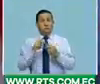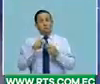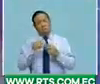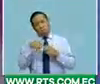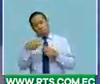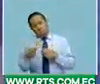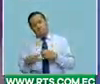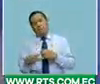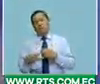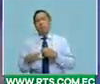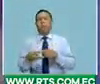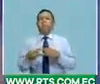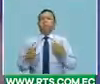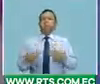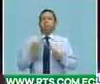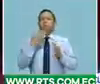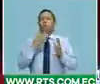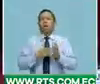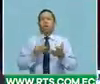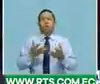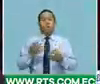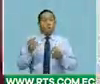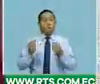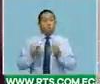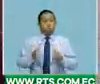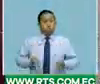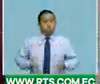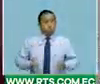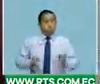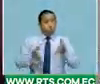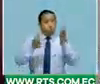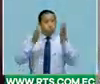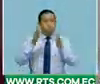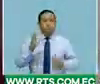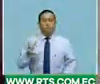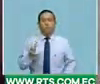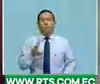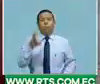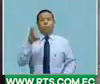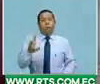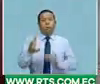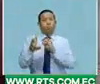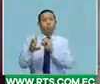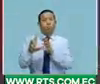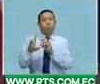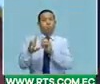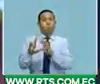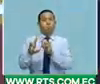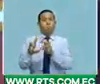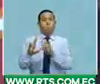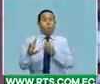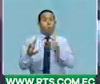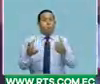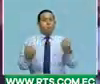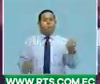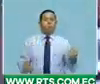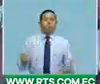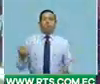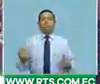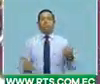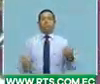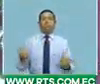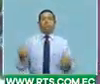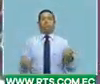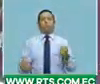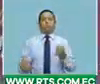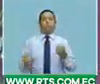Un carro habría estado parqueado a un costado de la vía cuando el camión se estrelló contra el automotor. Producto de esto, las piernas del conductor